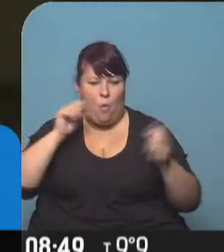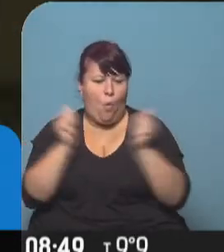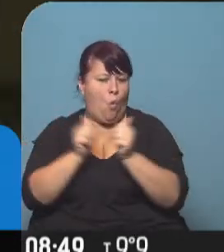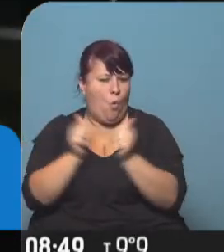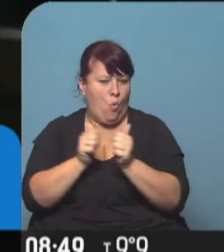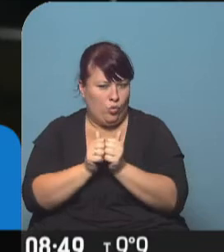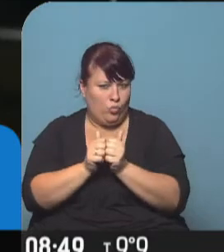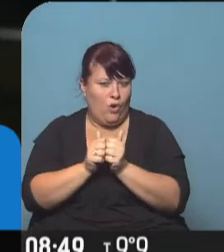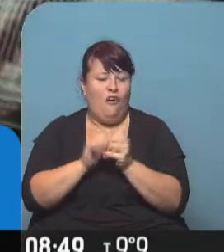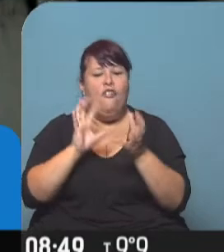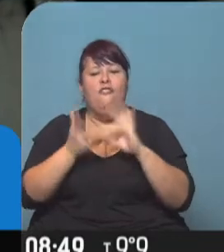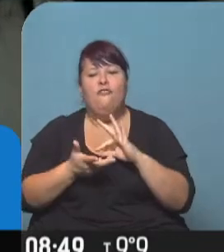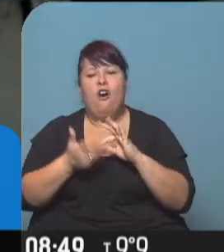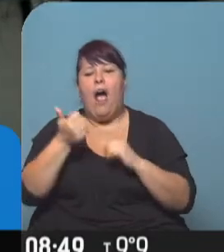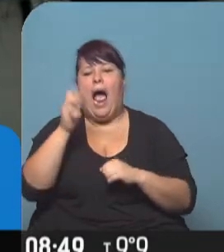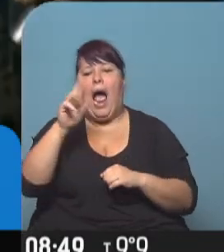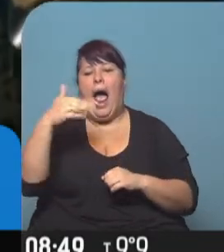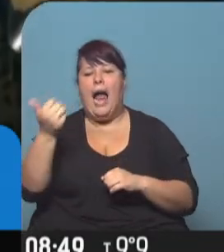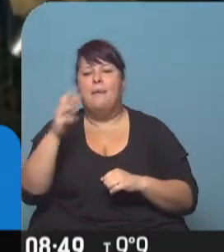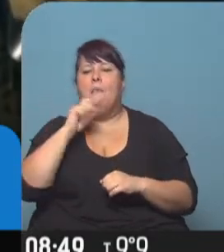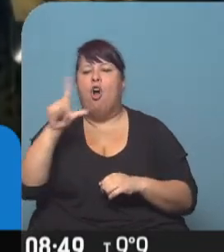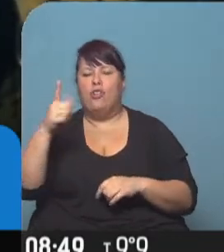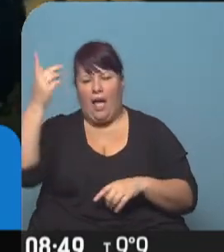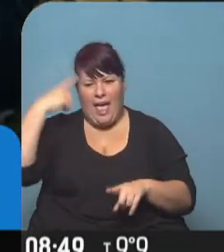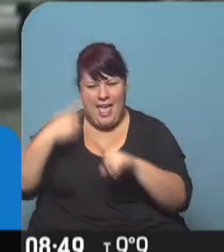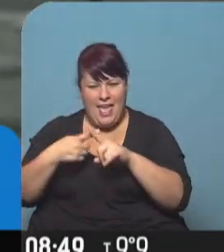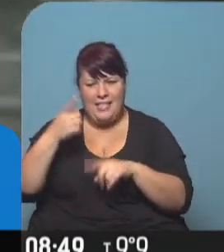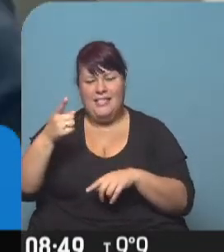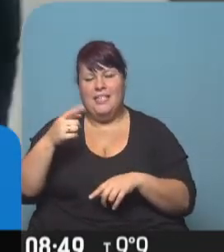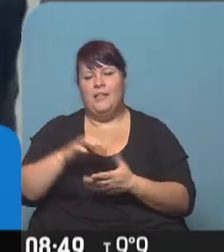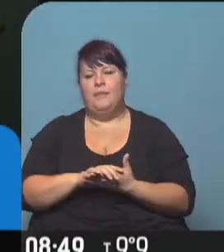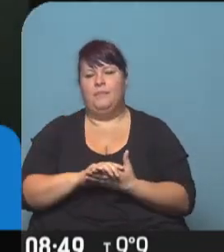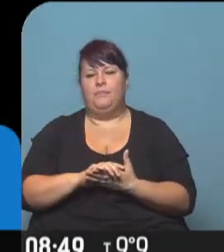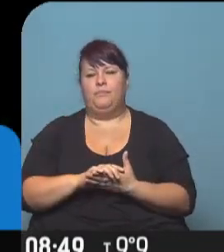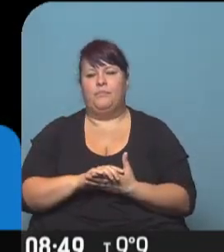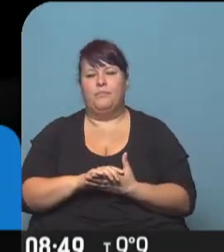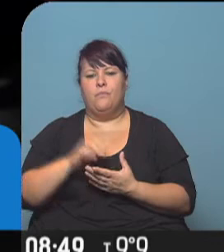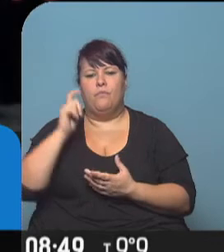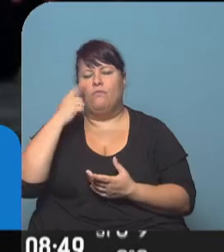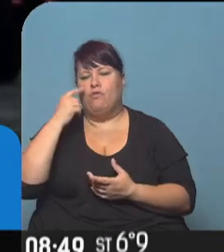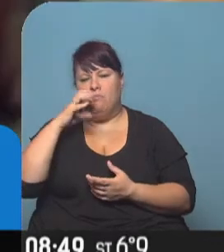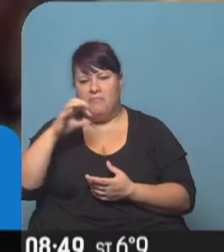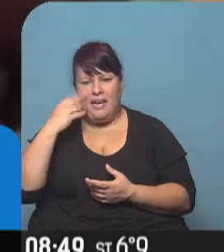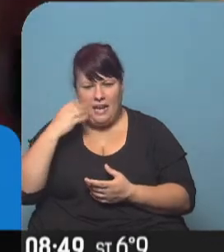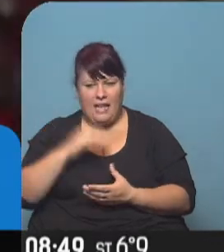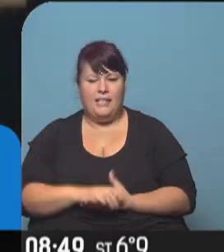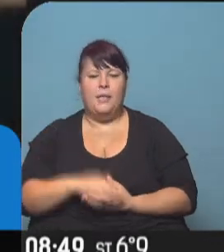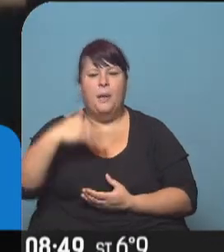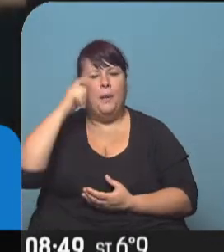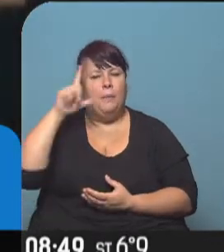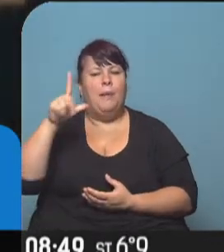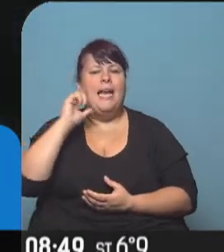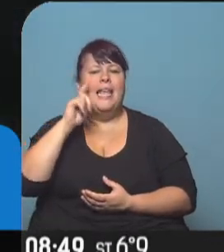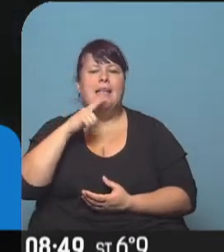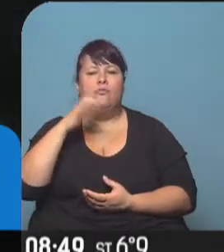juntos, del estilo Arma Mortal, aquella que inmortalizaron Danny Glover y el amigo Mel Gibson, o